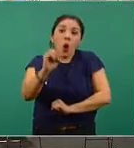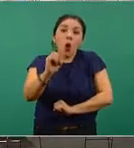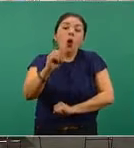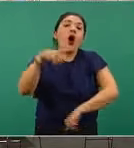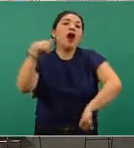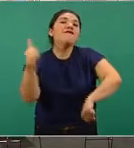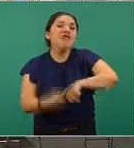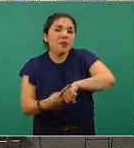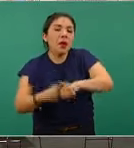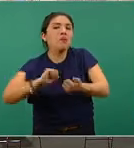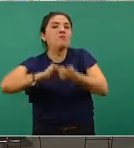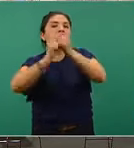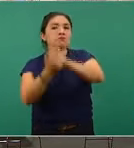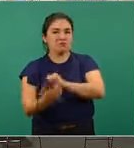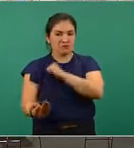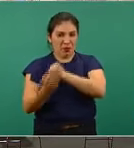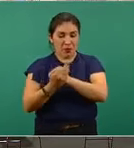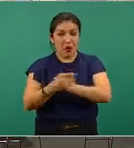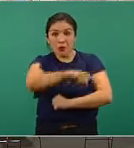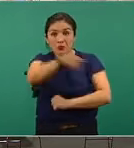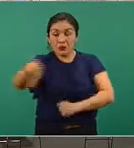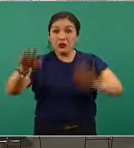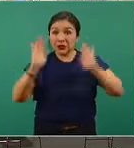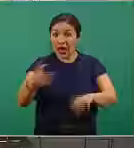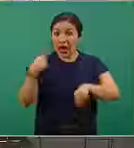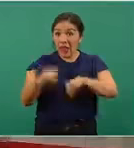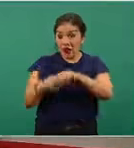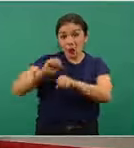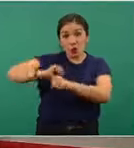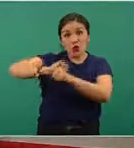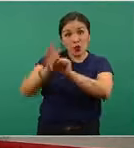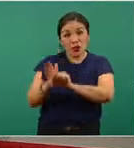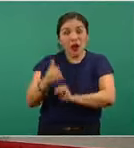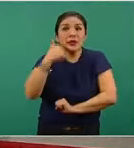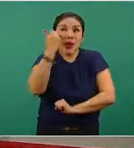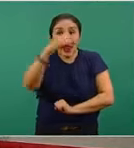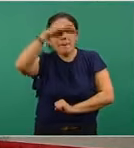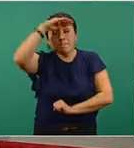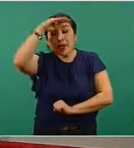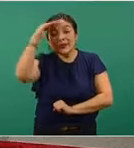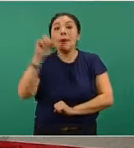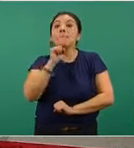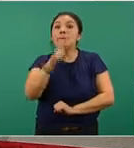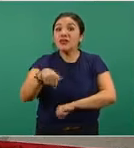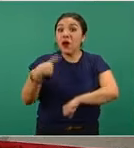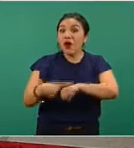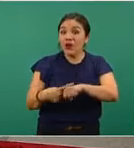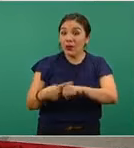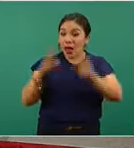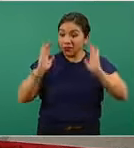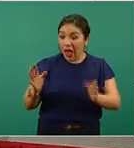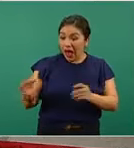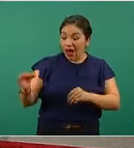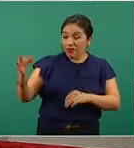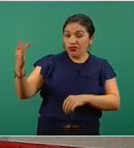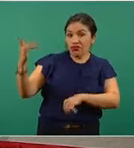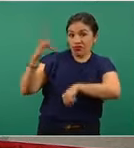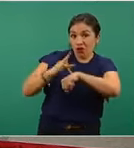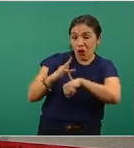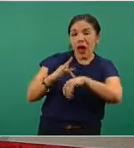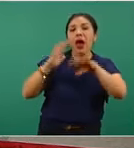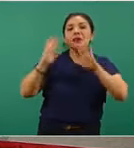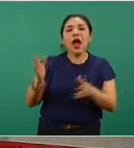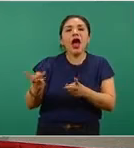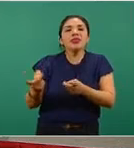por enfermedad. Quienes hemos padecido COVID-19 aspiramos a que la propia enfermedad nos ha